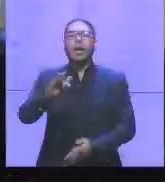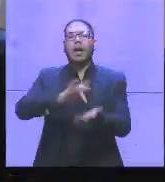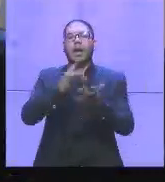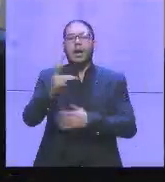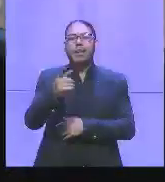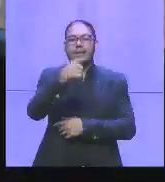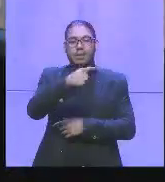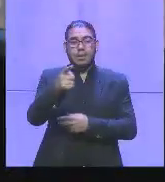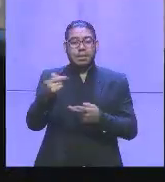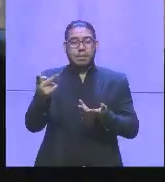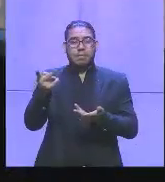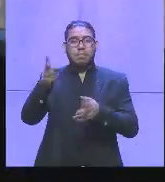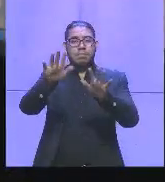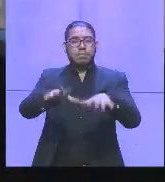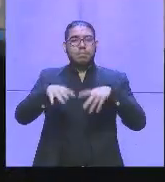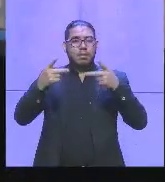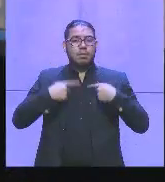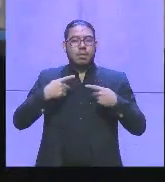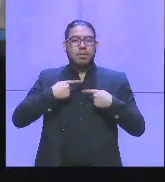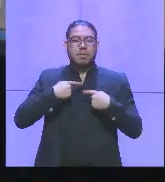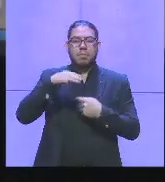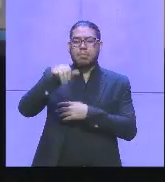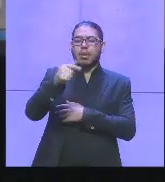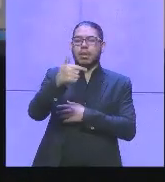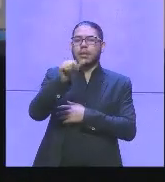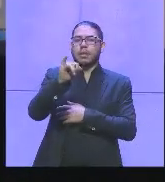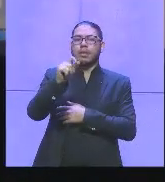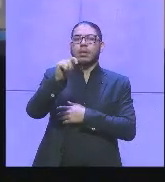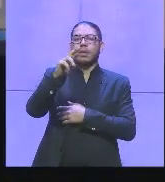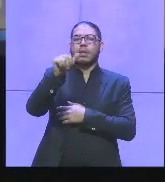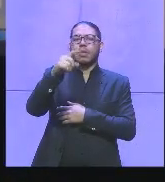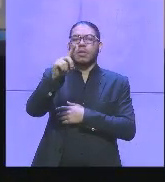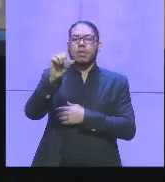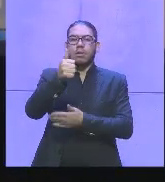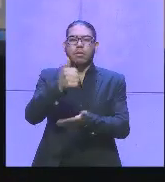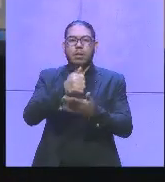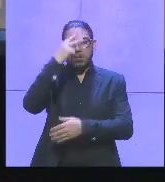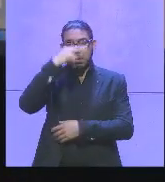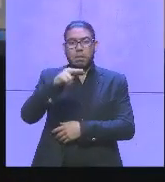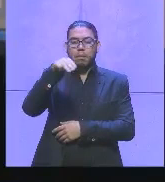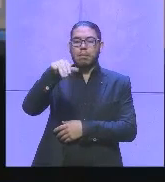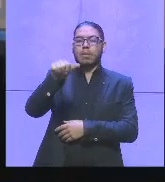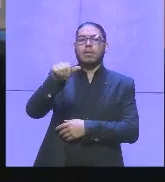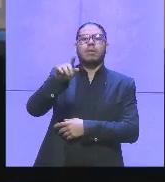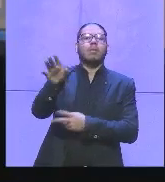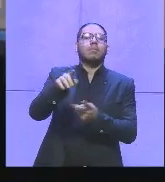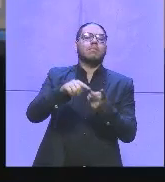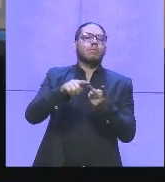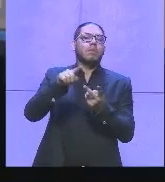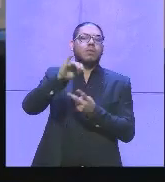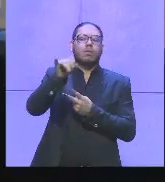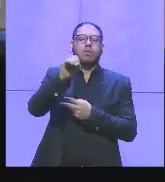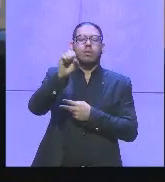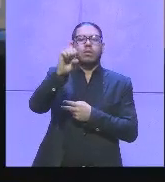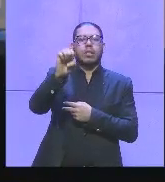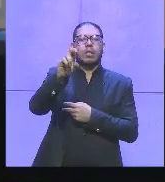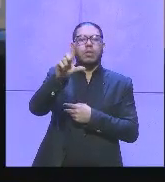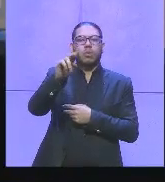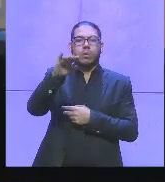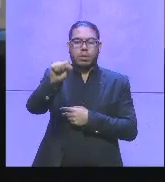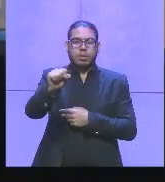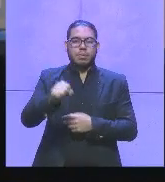Agradecemos la presencia del magistrado de la Sala Regional de la Ciudad de México, el maestro José Luis Ceballos Daza.